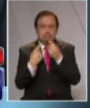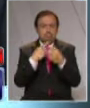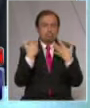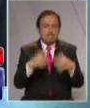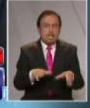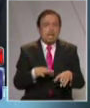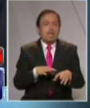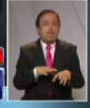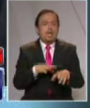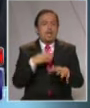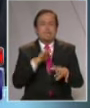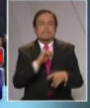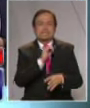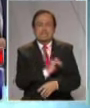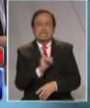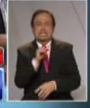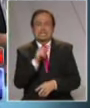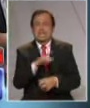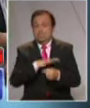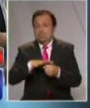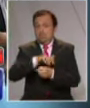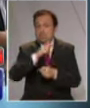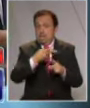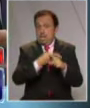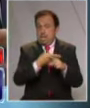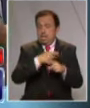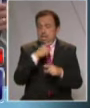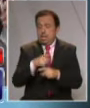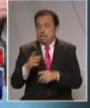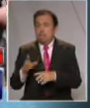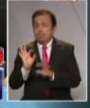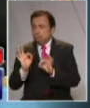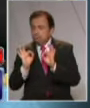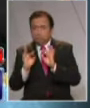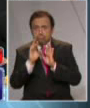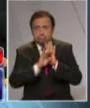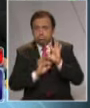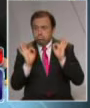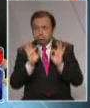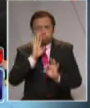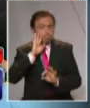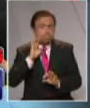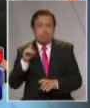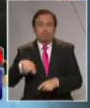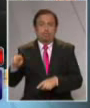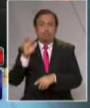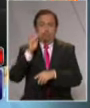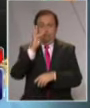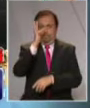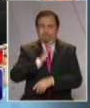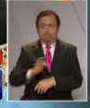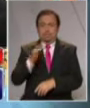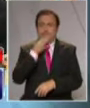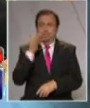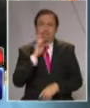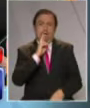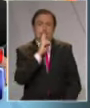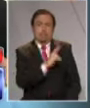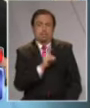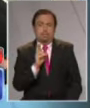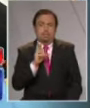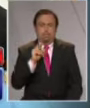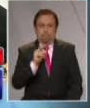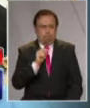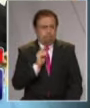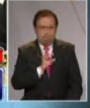alguna oportunidad si es que la situación de arrendarle un parlamentario estaba en regla, a lo cual todos los funcionarios del Congreso respondieron de